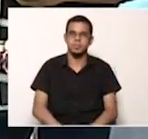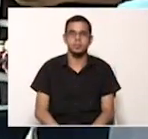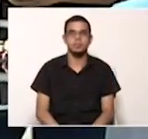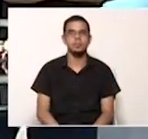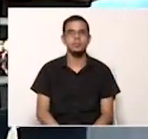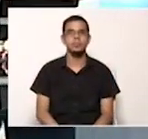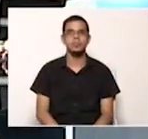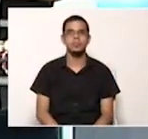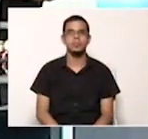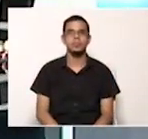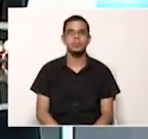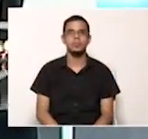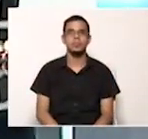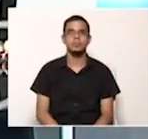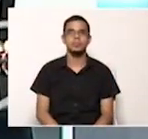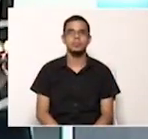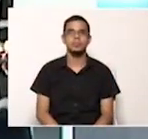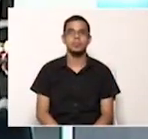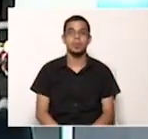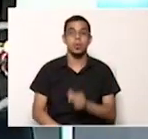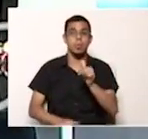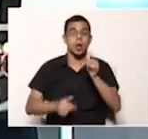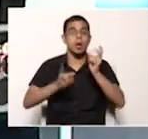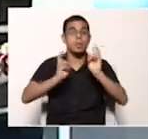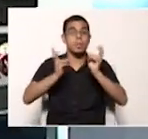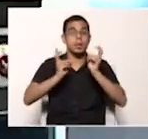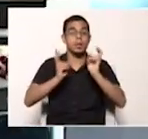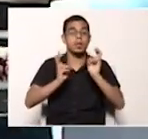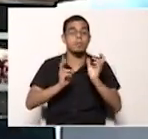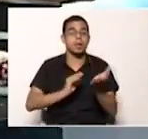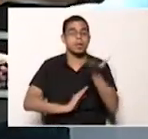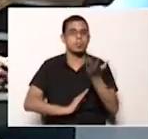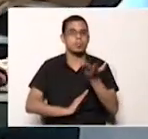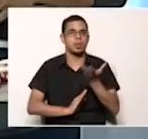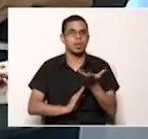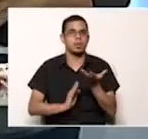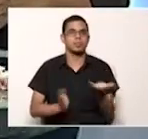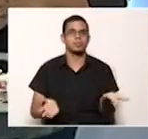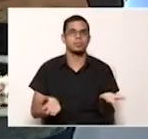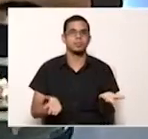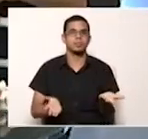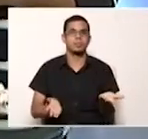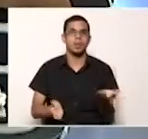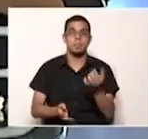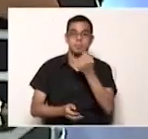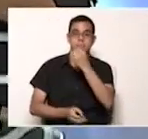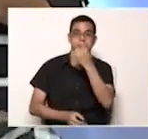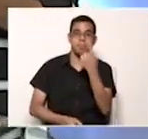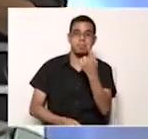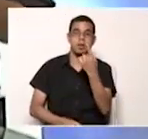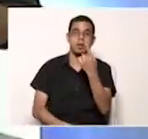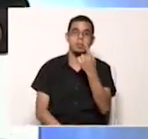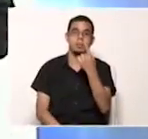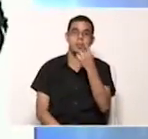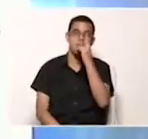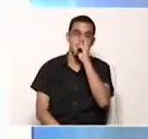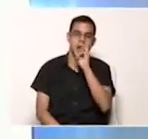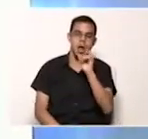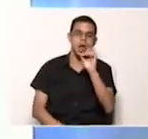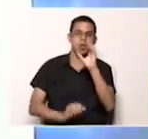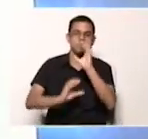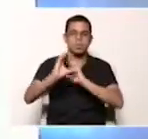presentación. Pues hoy estaremos hablando de diferentes temas muy importantes. ¿Cuáles? ¿Ok? Para, primero, ciencias